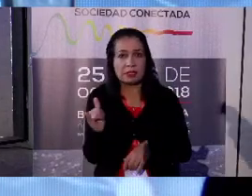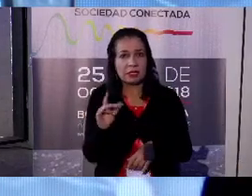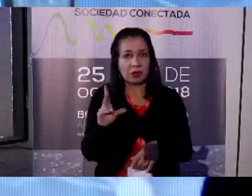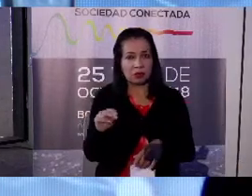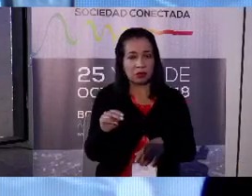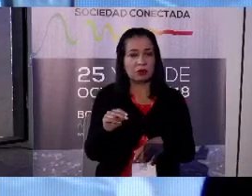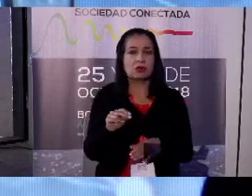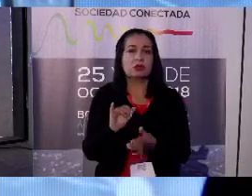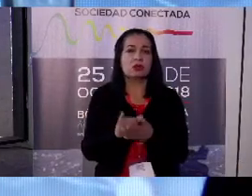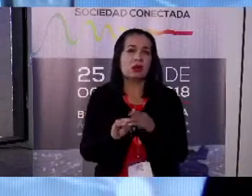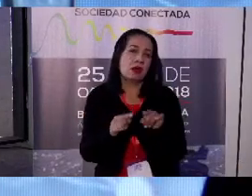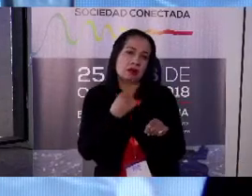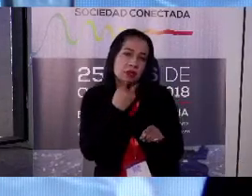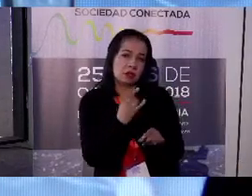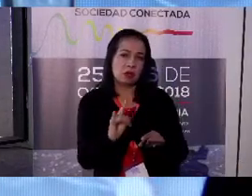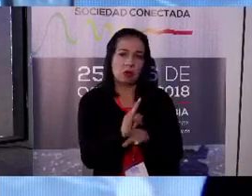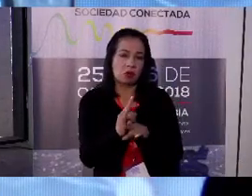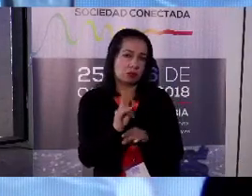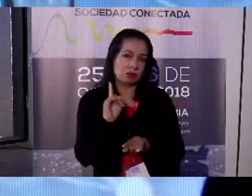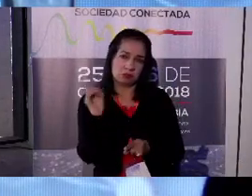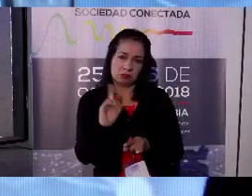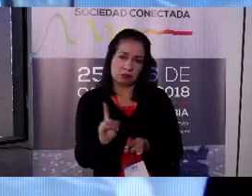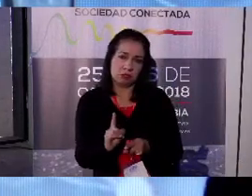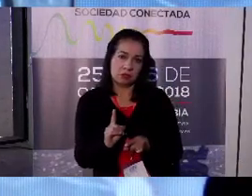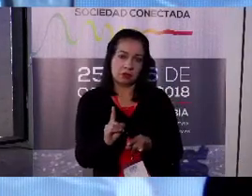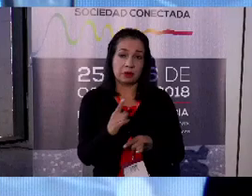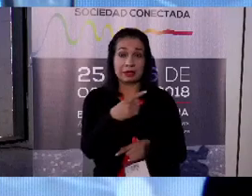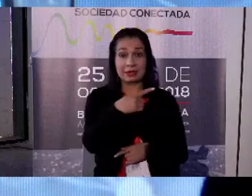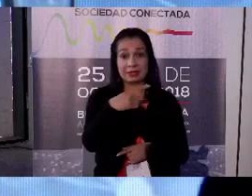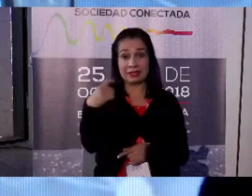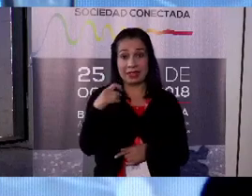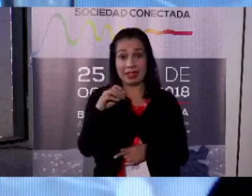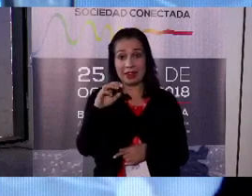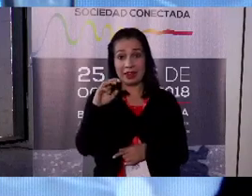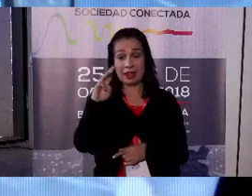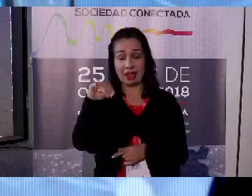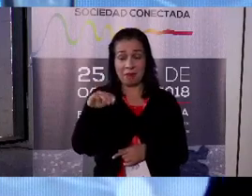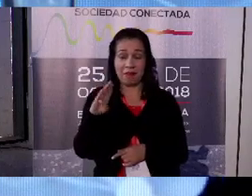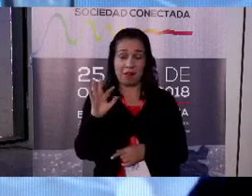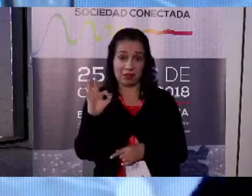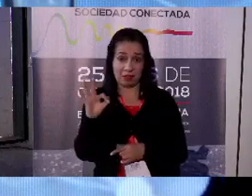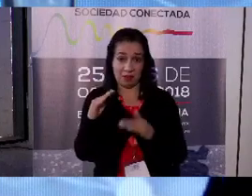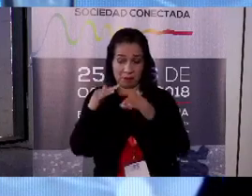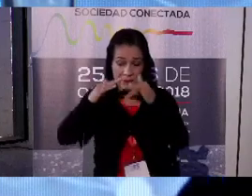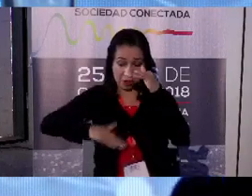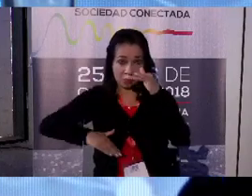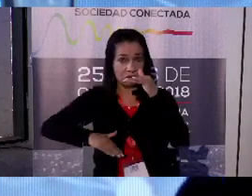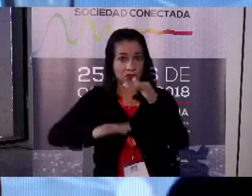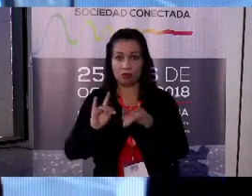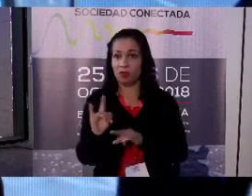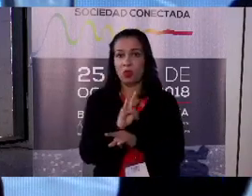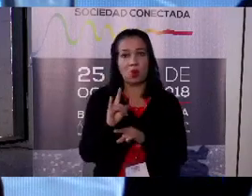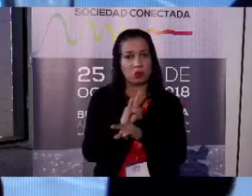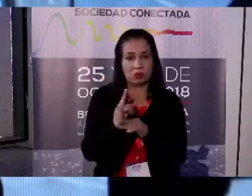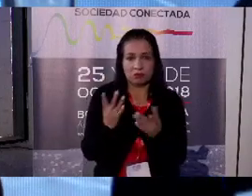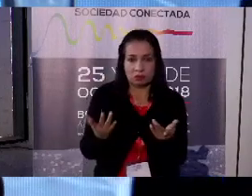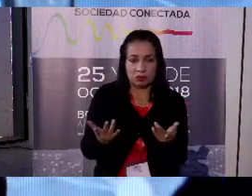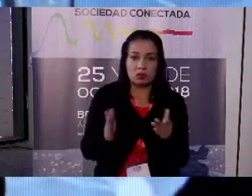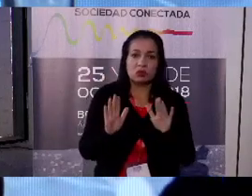parte que te dice que tú lo puedes usar si son 100 menos de 100 mw y esto ahora con con